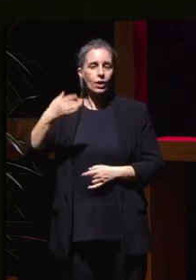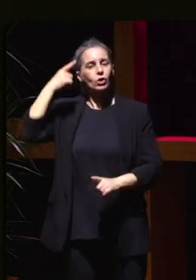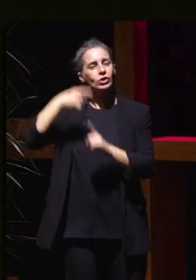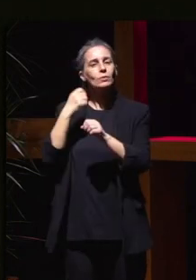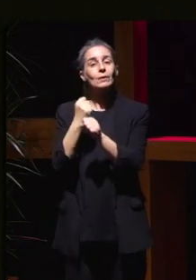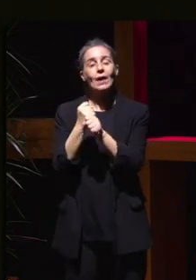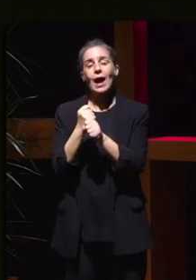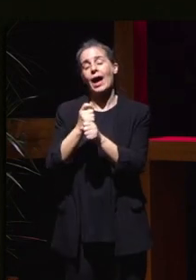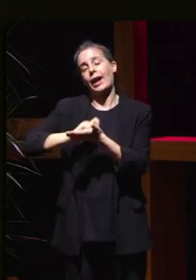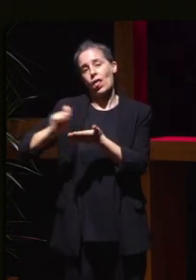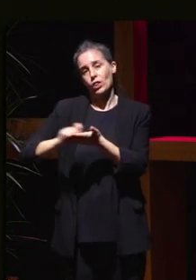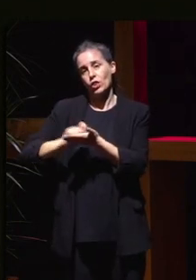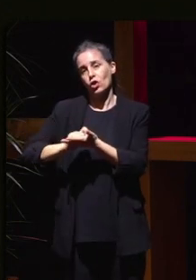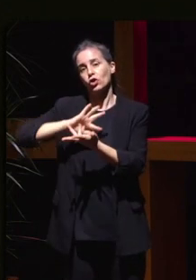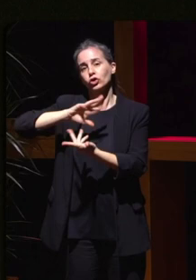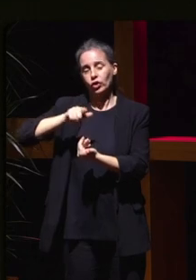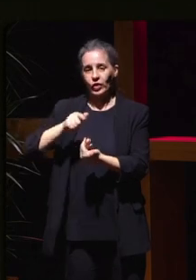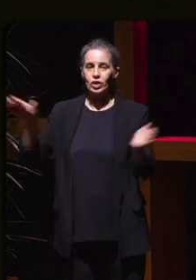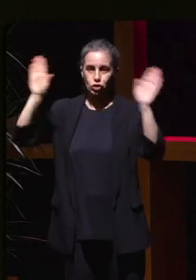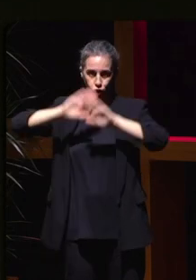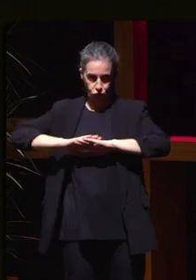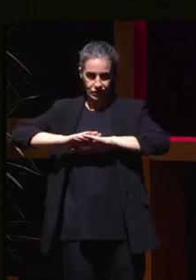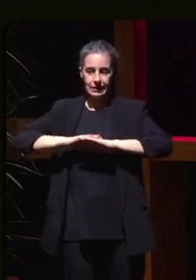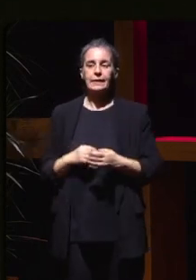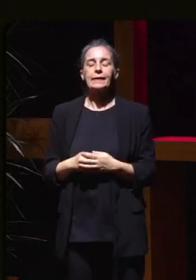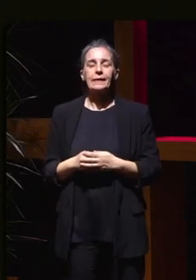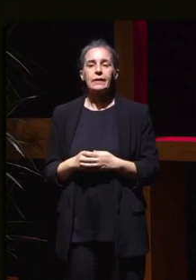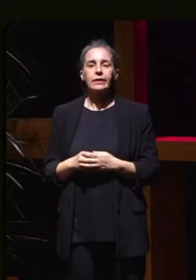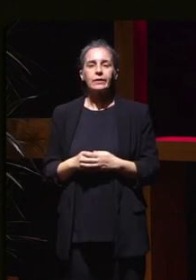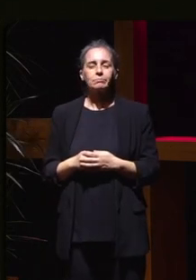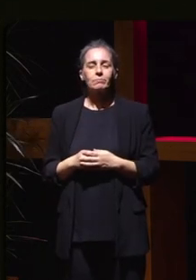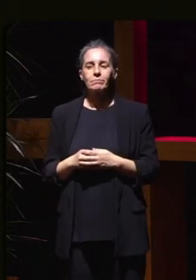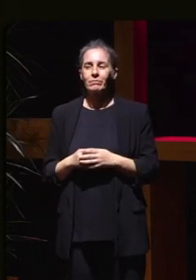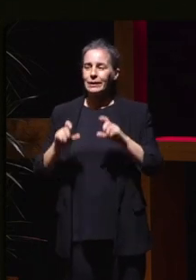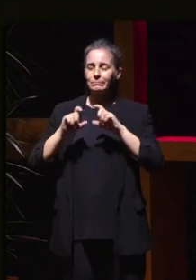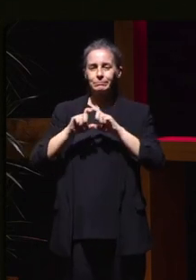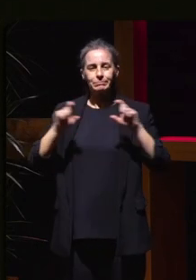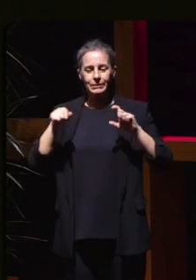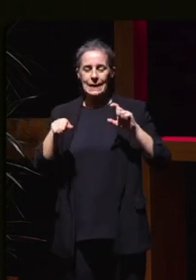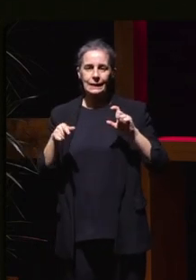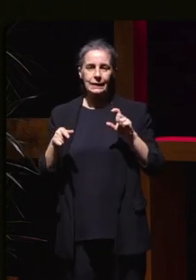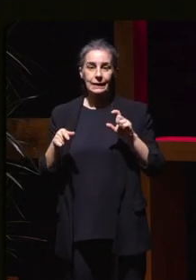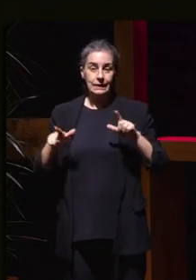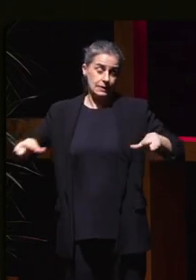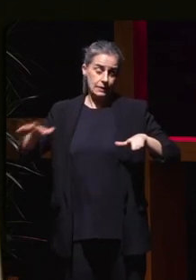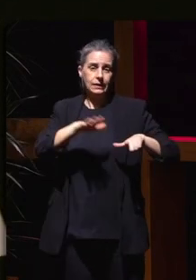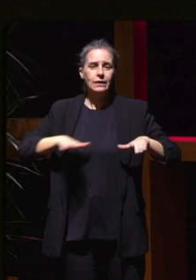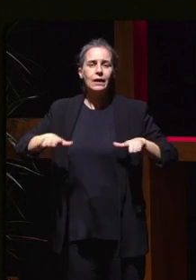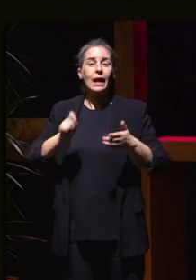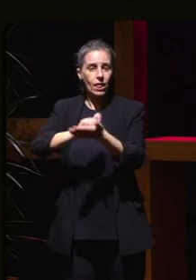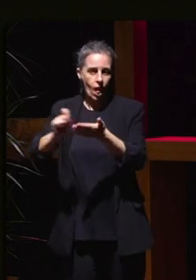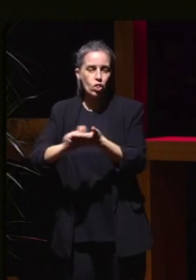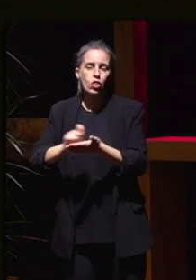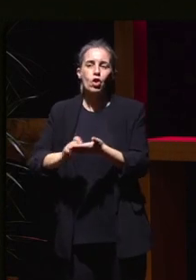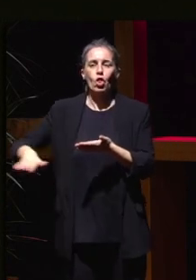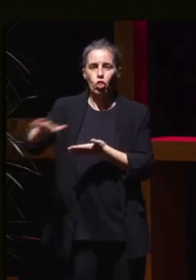de un informativo de noite a información o sea a redacción y ambiente de redacción de un informativo de noite hay 15anos